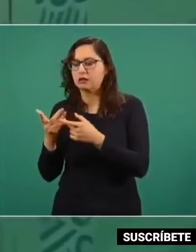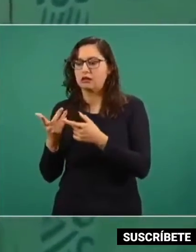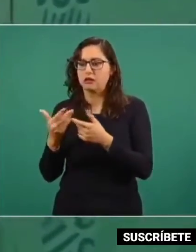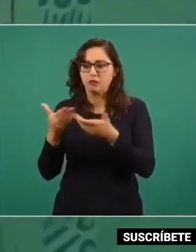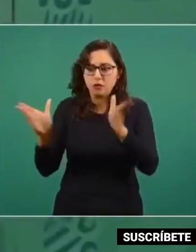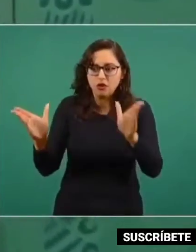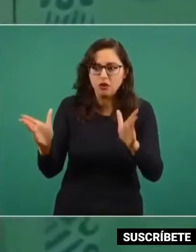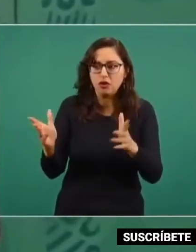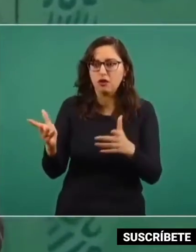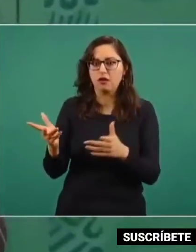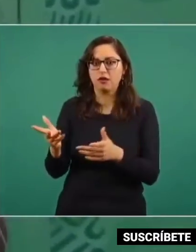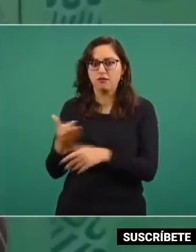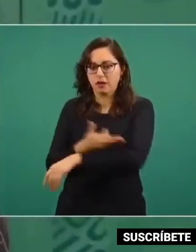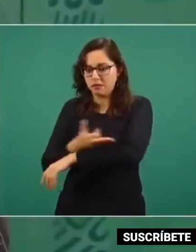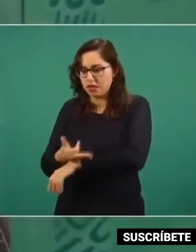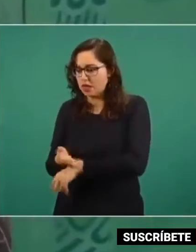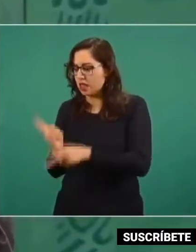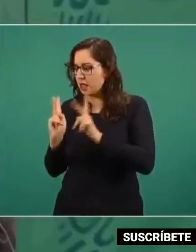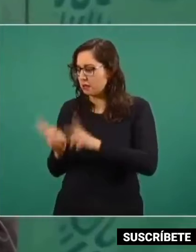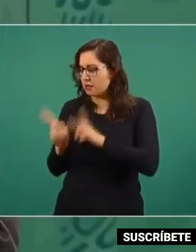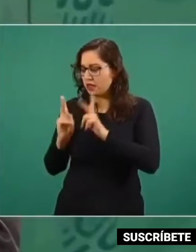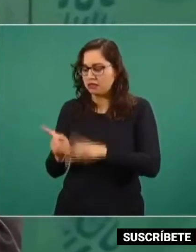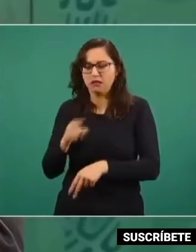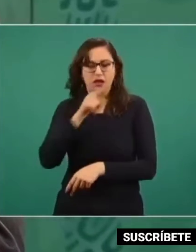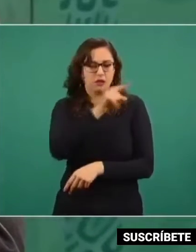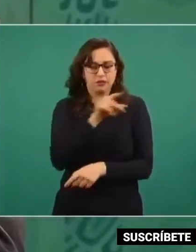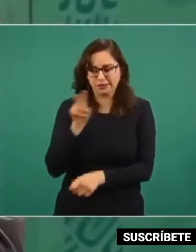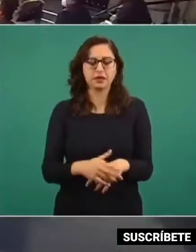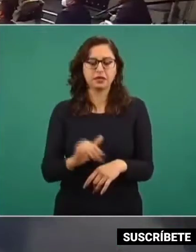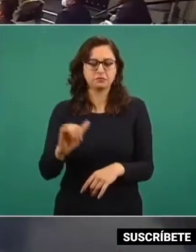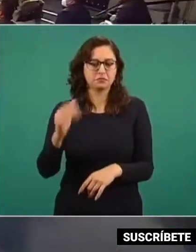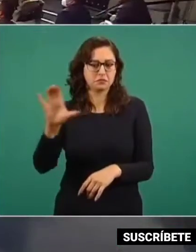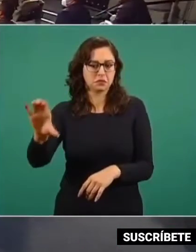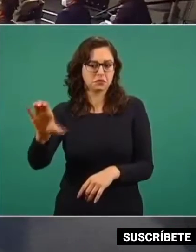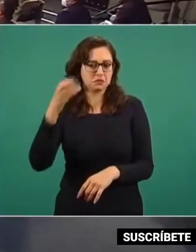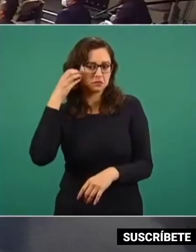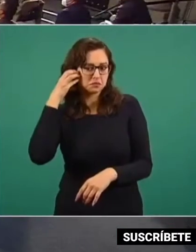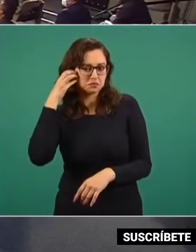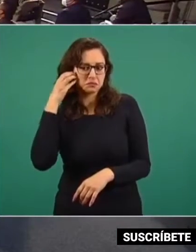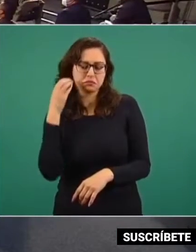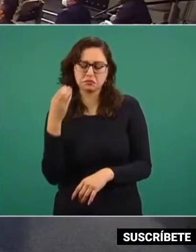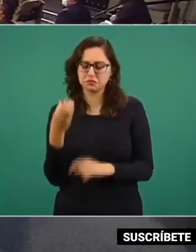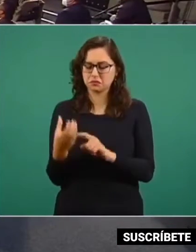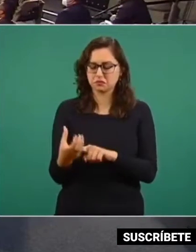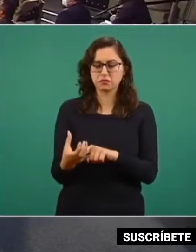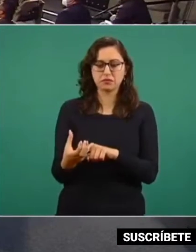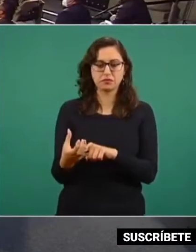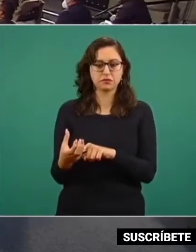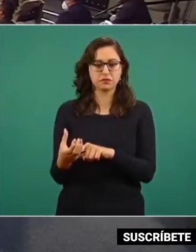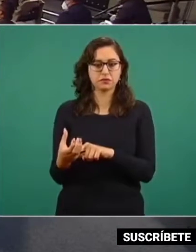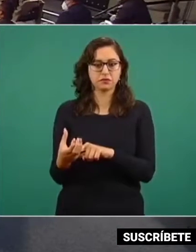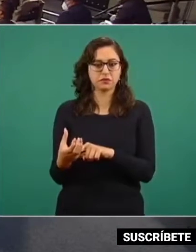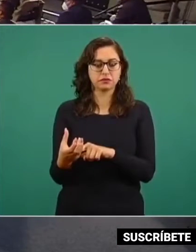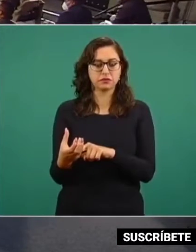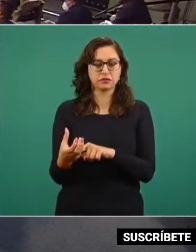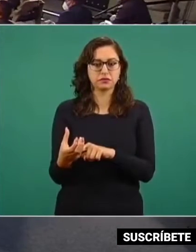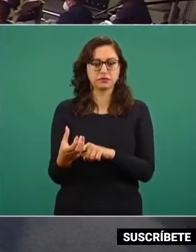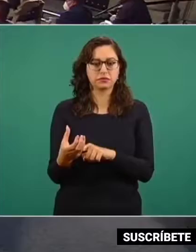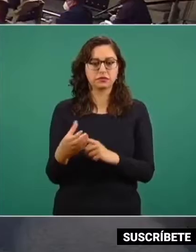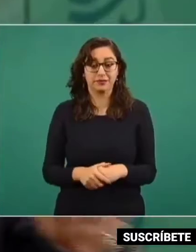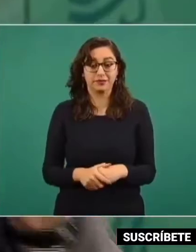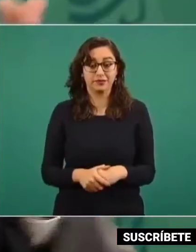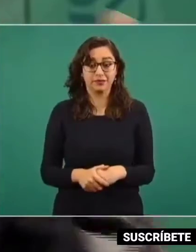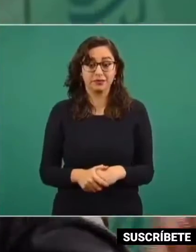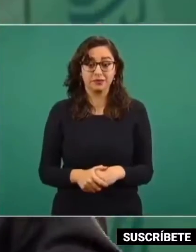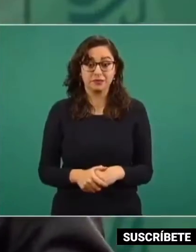nuestras pláticas familiares, las pláticas con nuestros amigos y